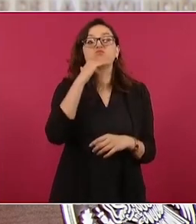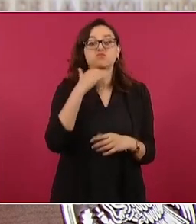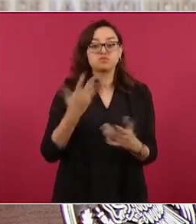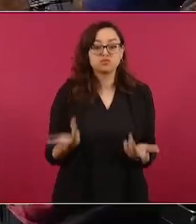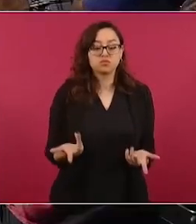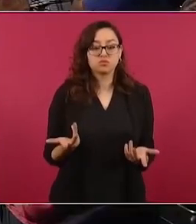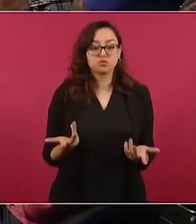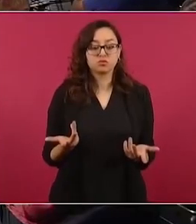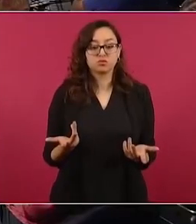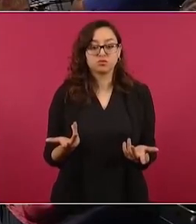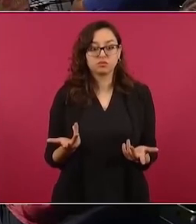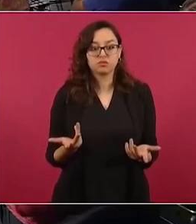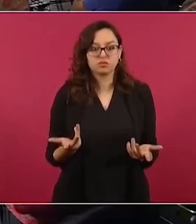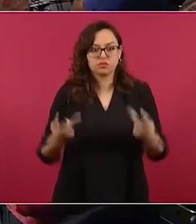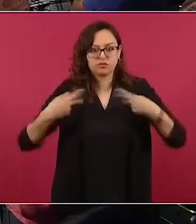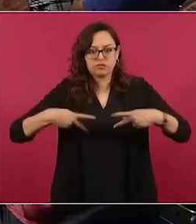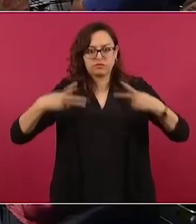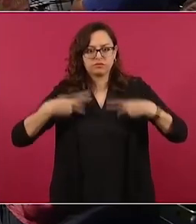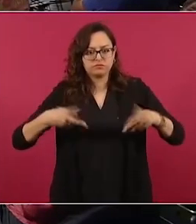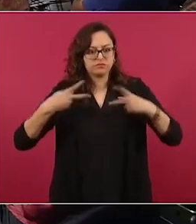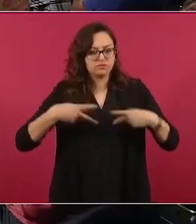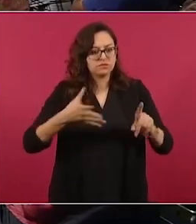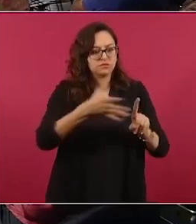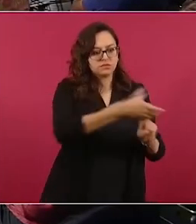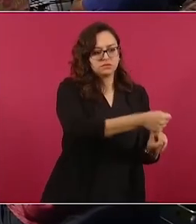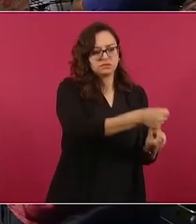Si alguien está siendo